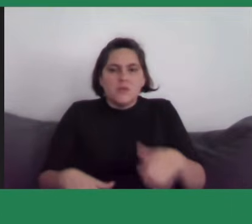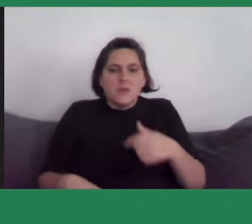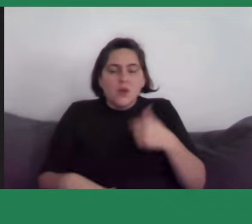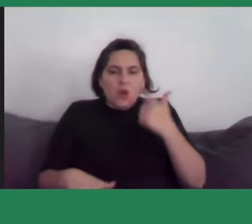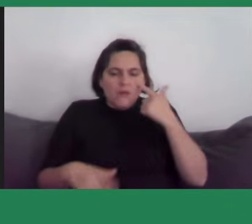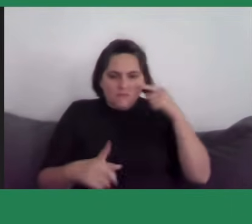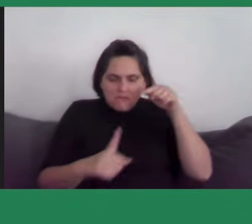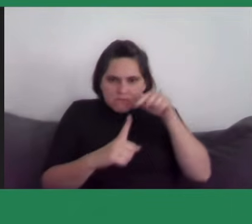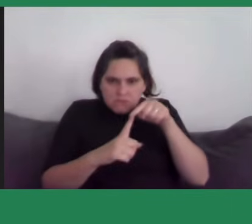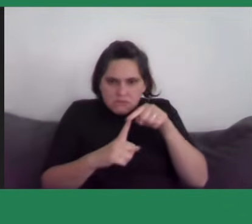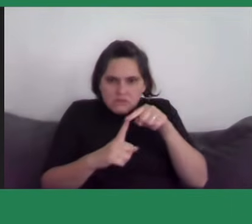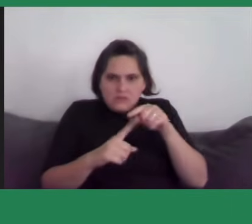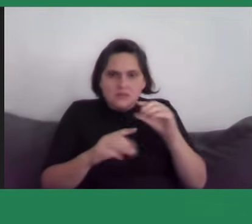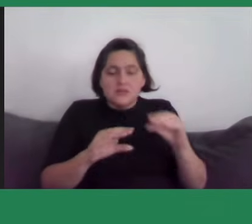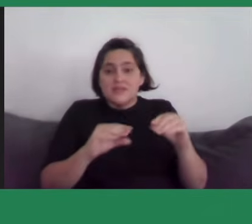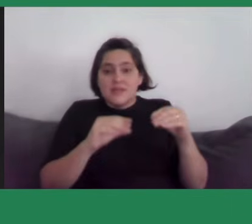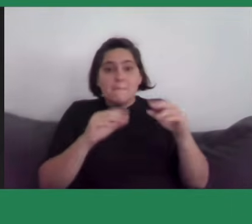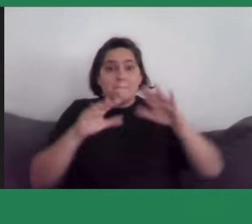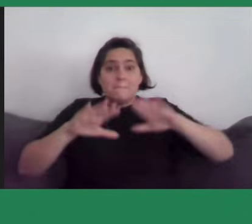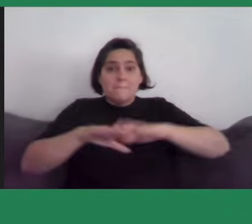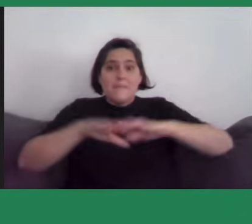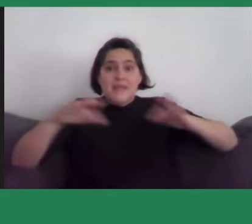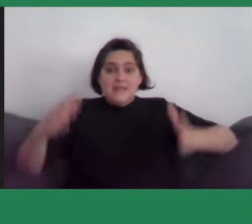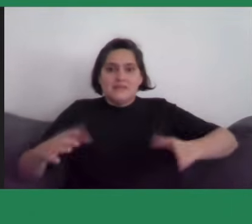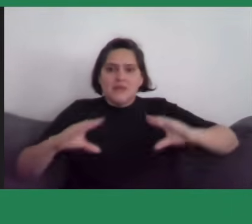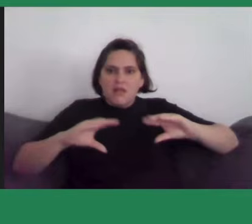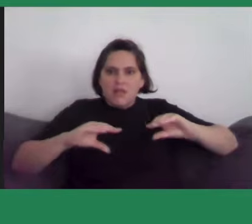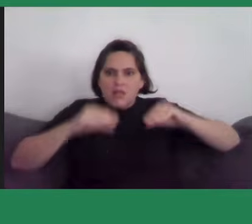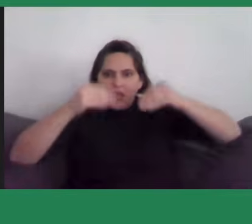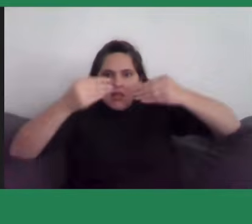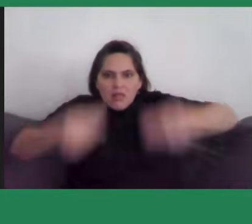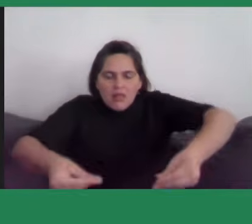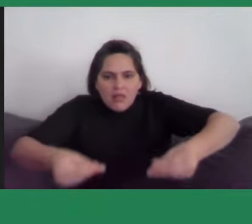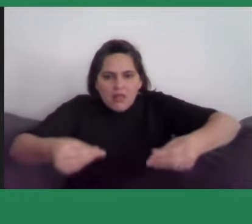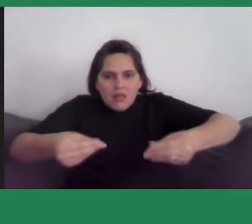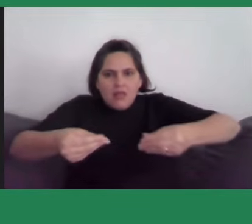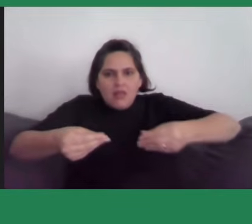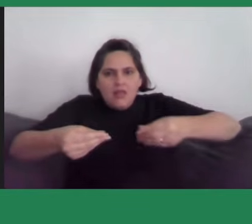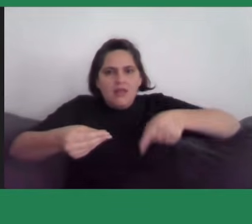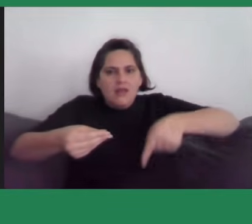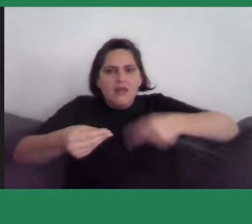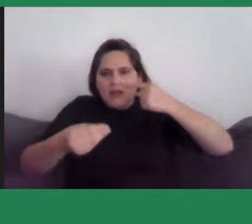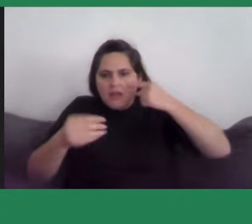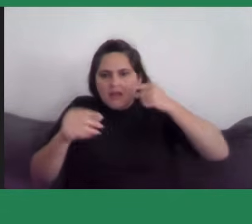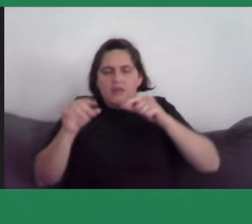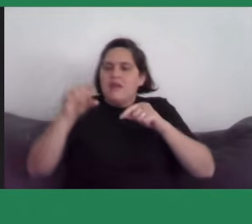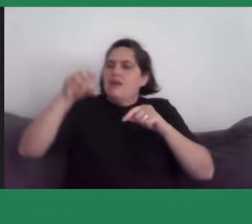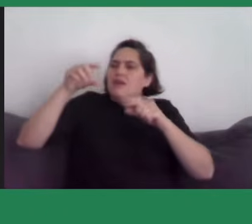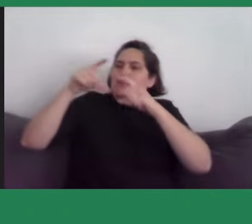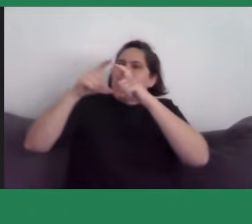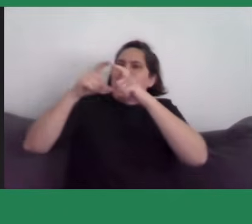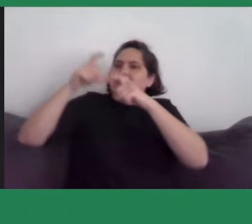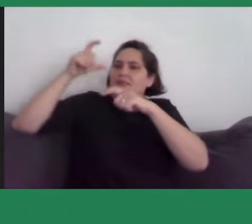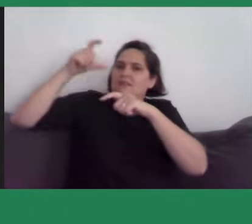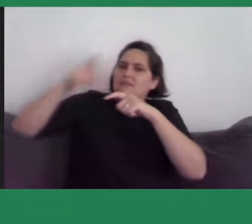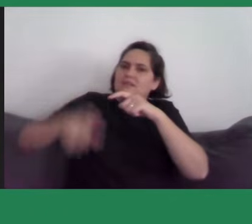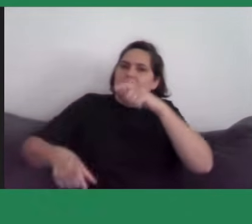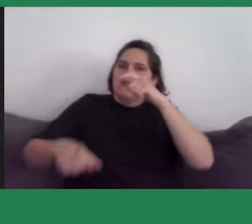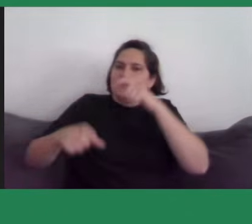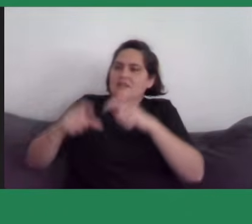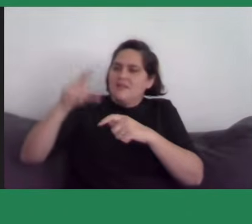vuelta la mesa para empezar a jugar con este anillo como, y